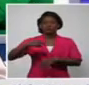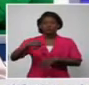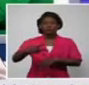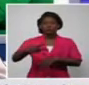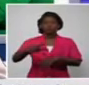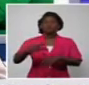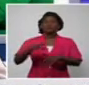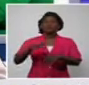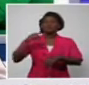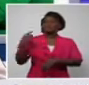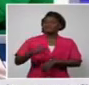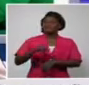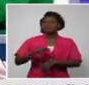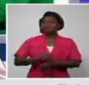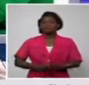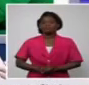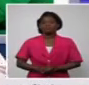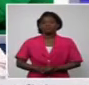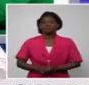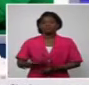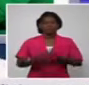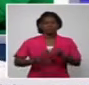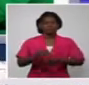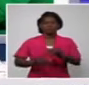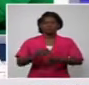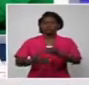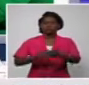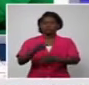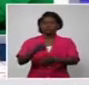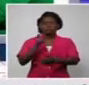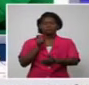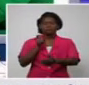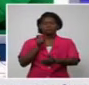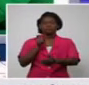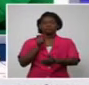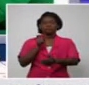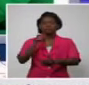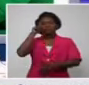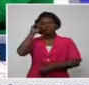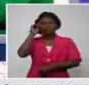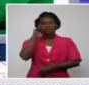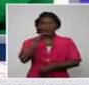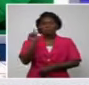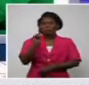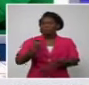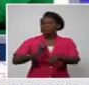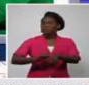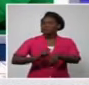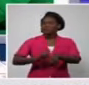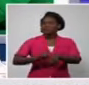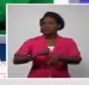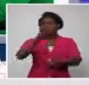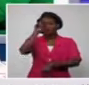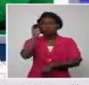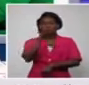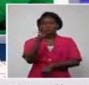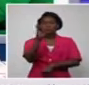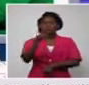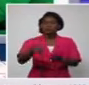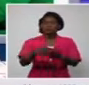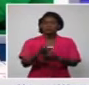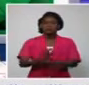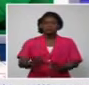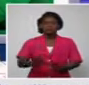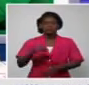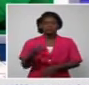rápida y lamentablemente después de una estadía muy breve, ingresado 2 días, uno